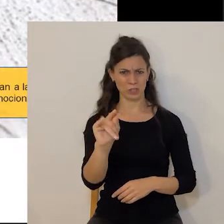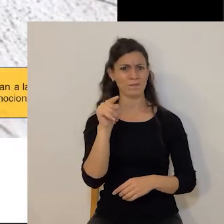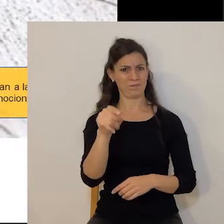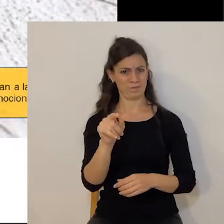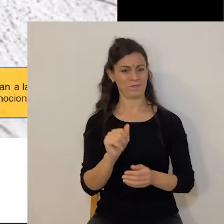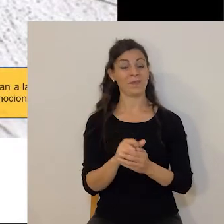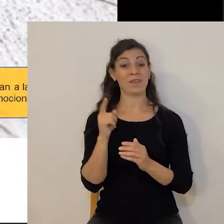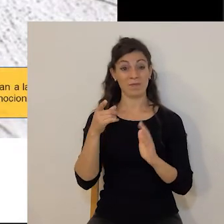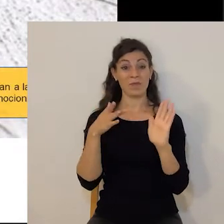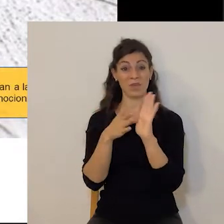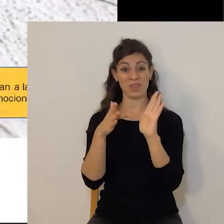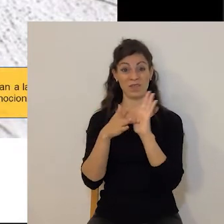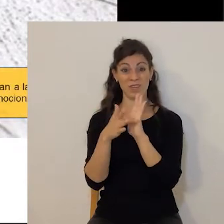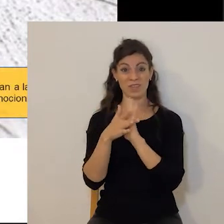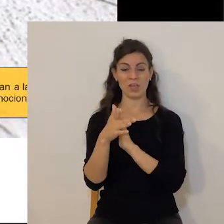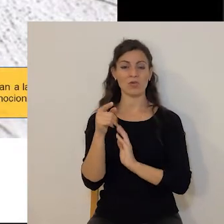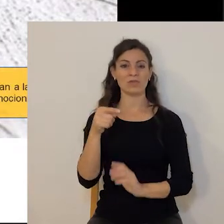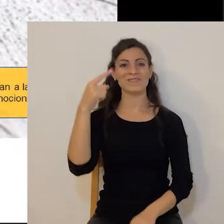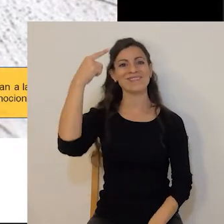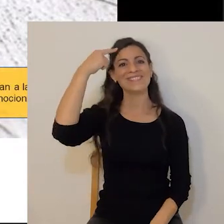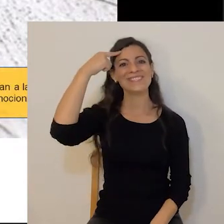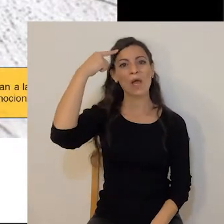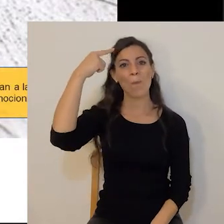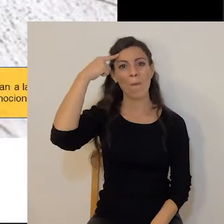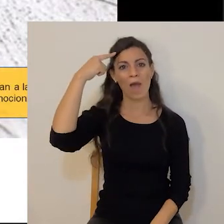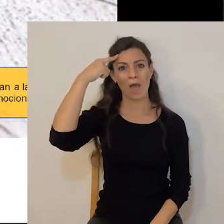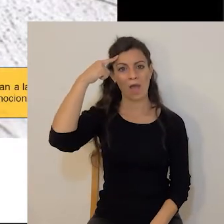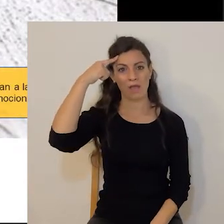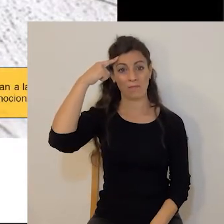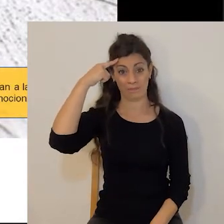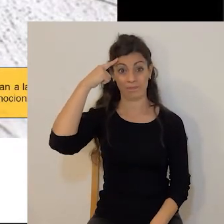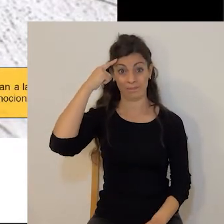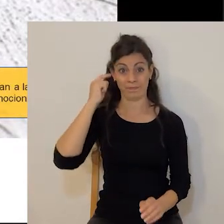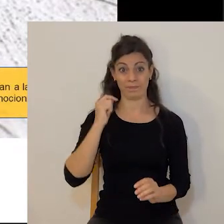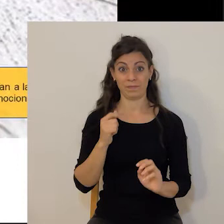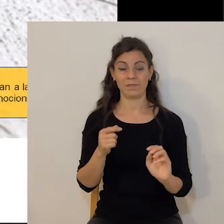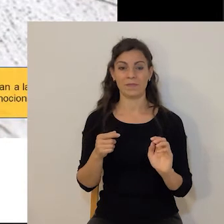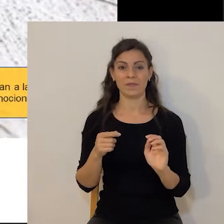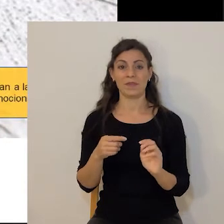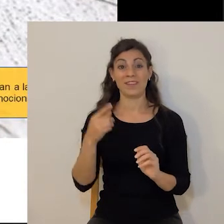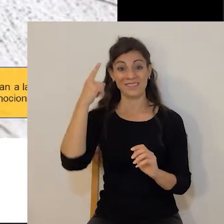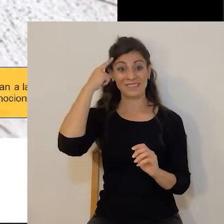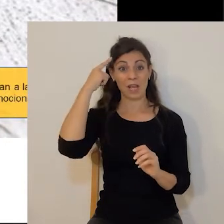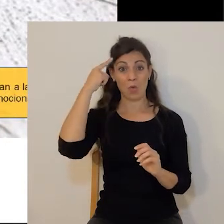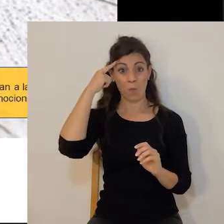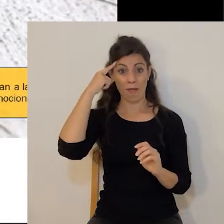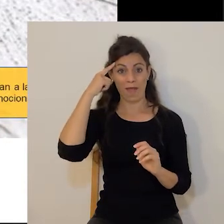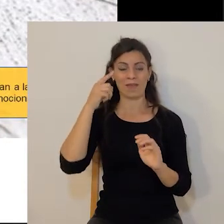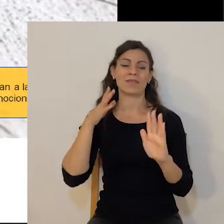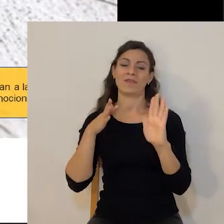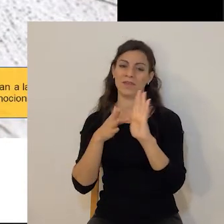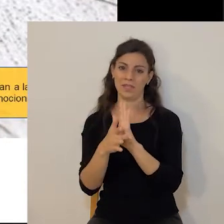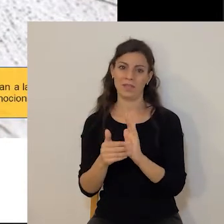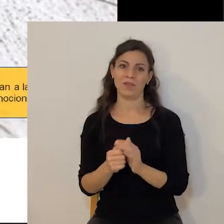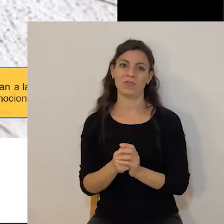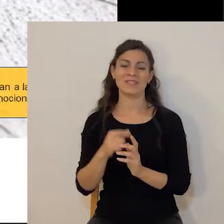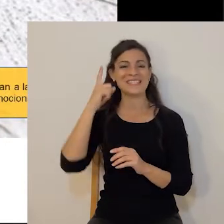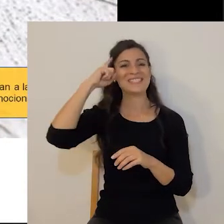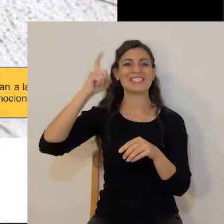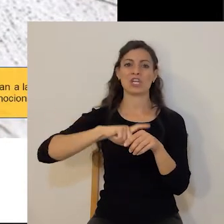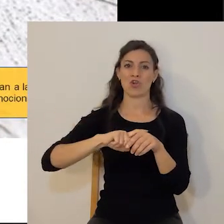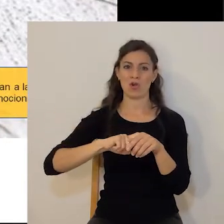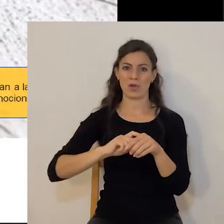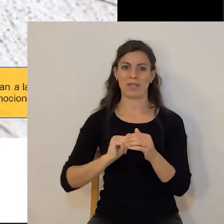esta es la definición de trauma. Es la definición de trauma. Eso es la definición de un trauma